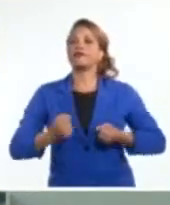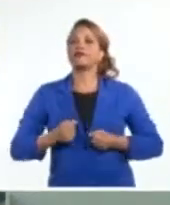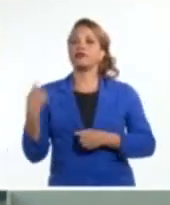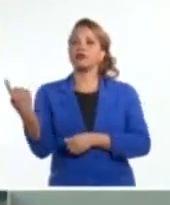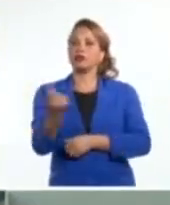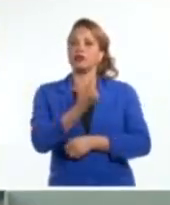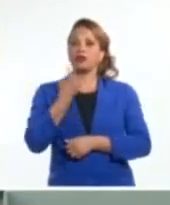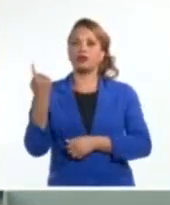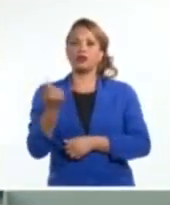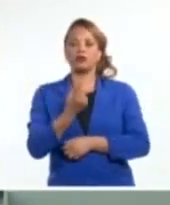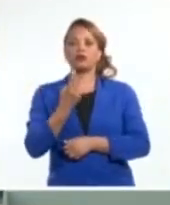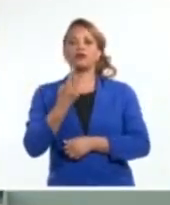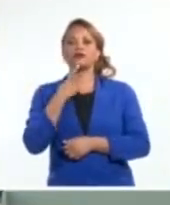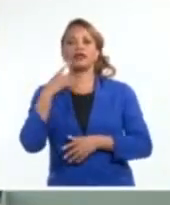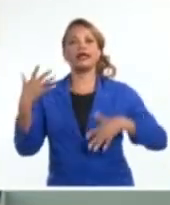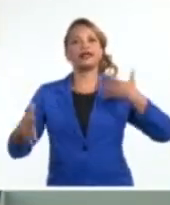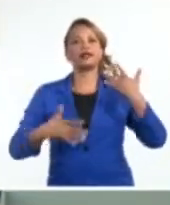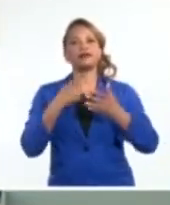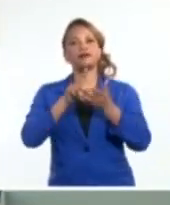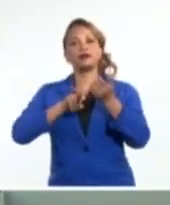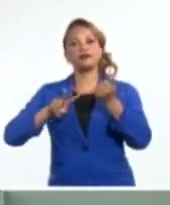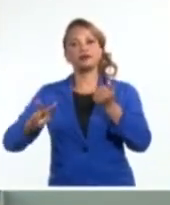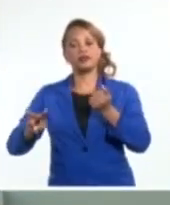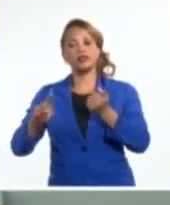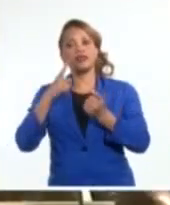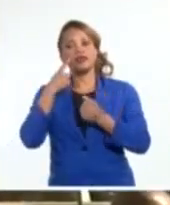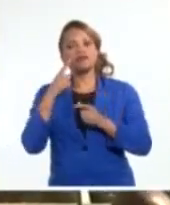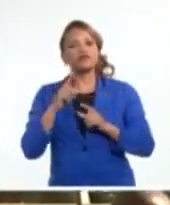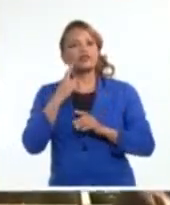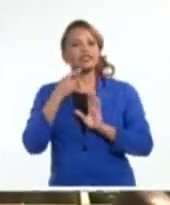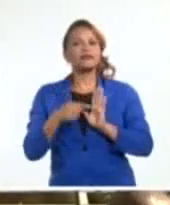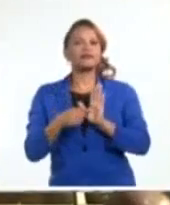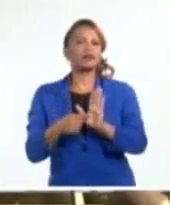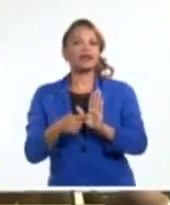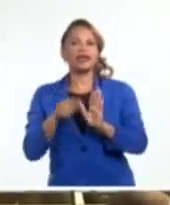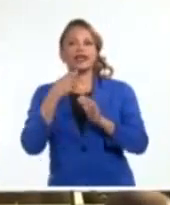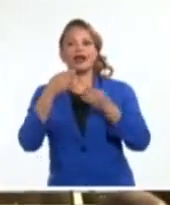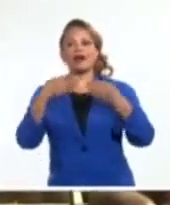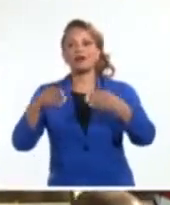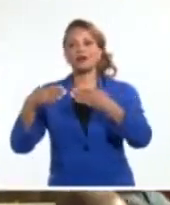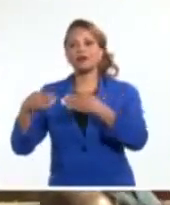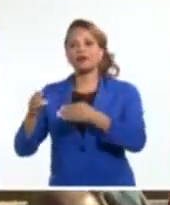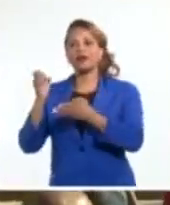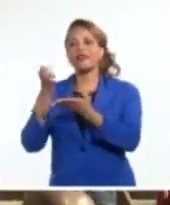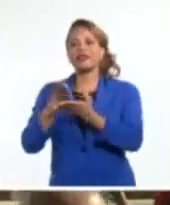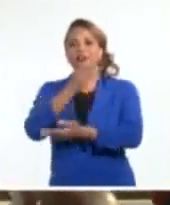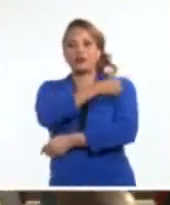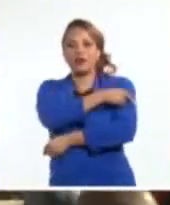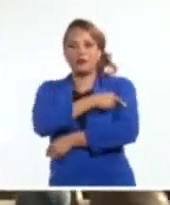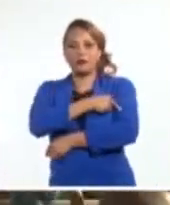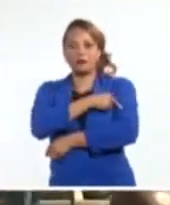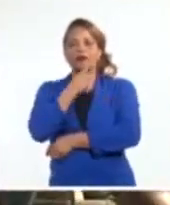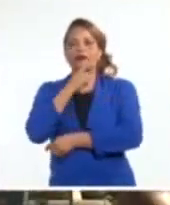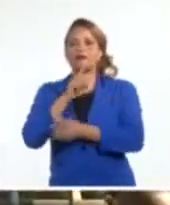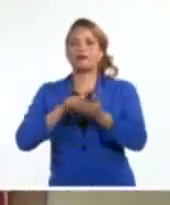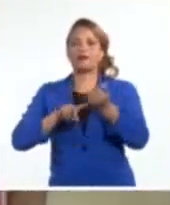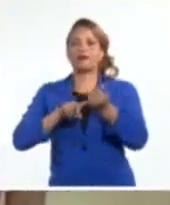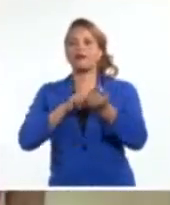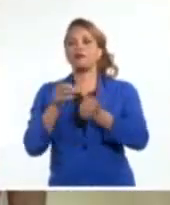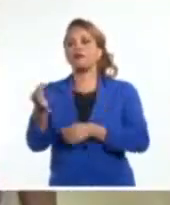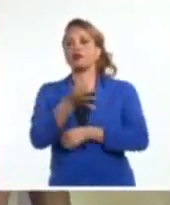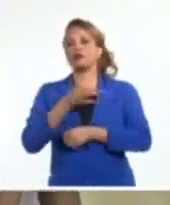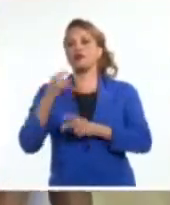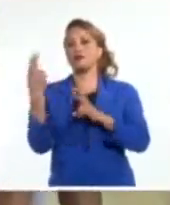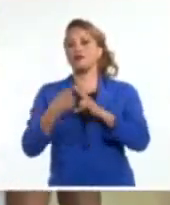La actividad provincial tuvo como escenario la apertura del seminternado Félix Varela en Bayamo, dotado